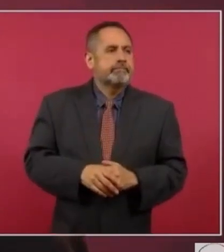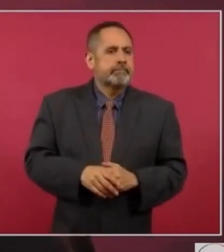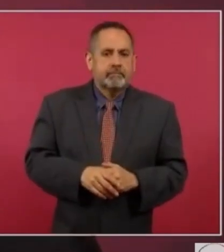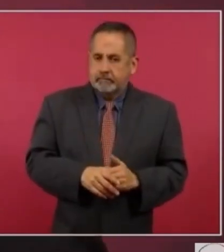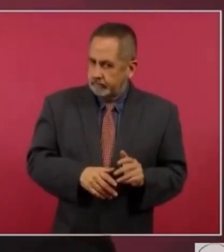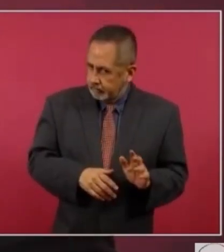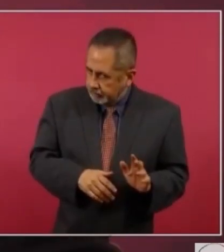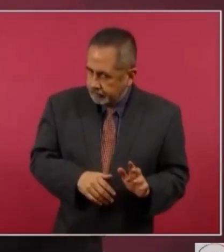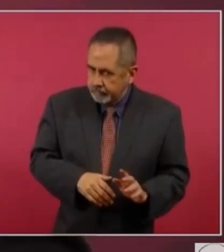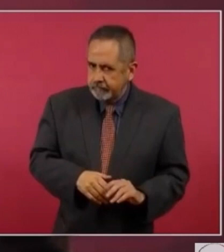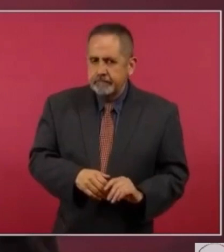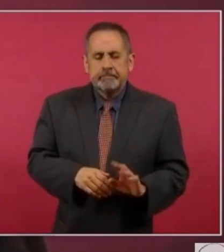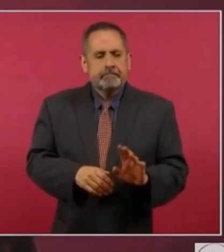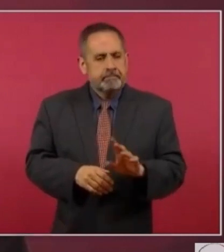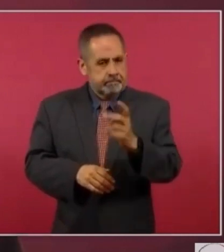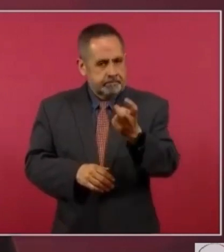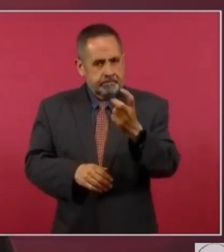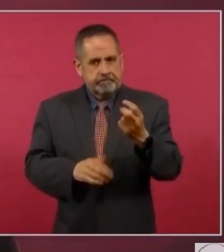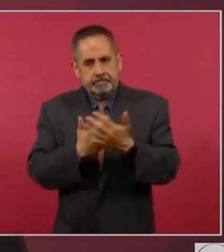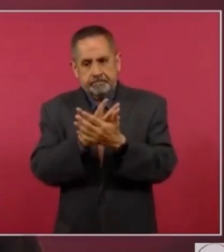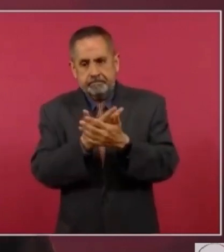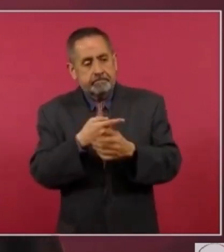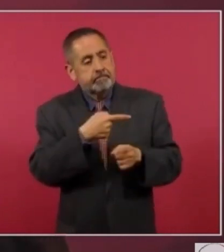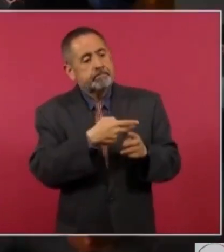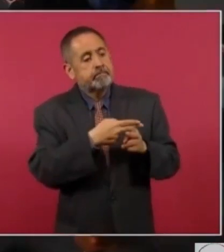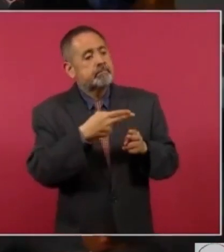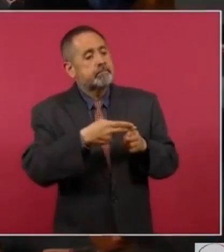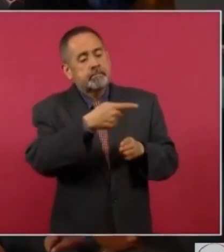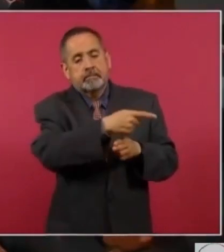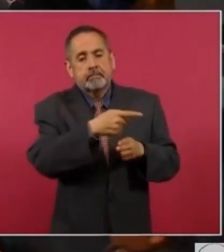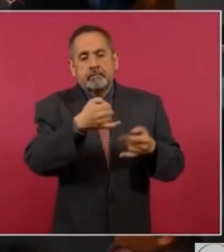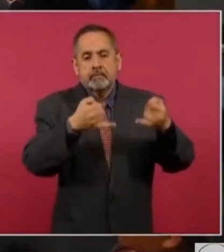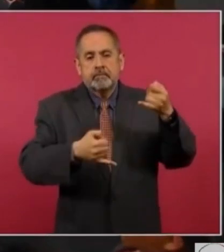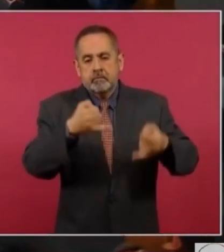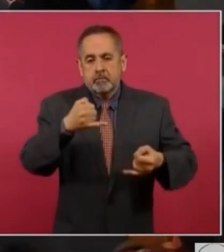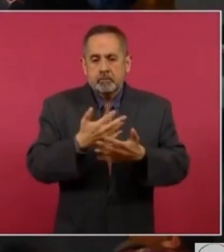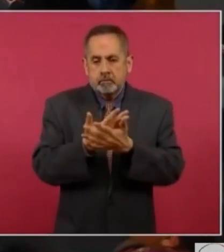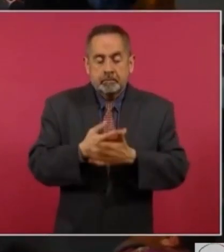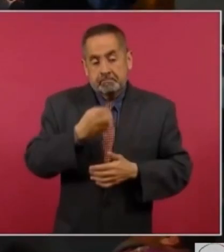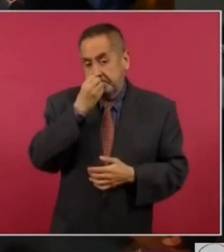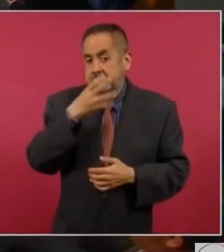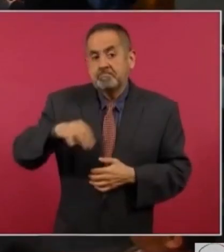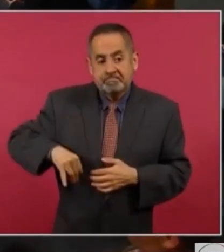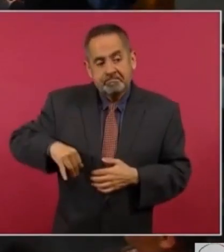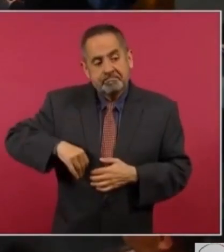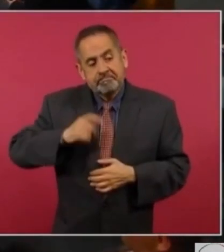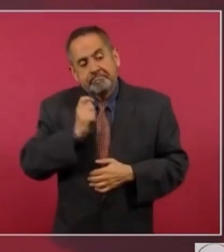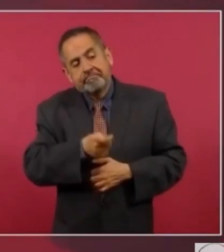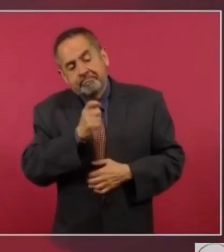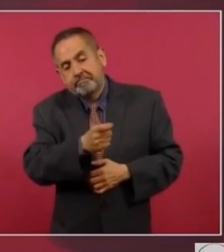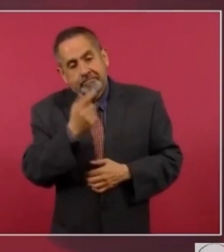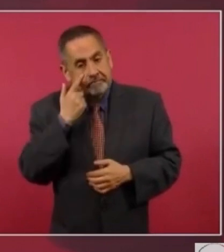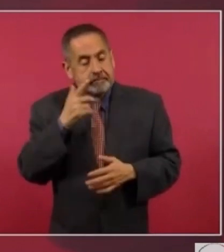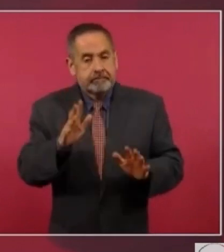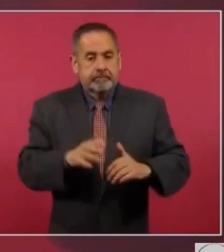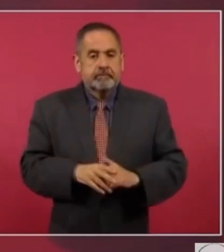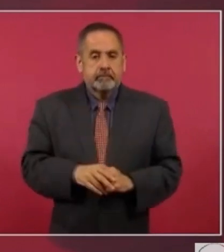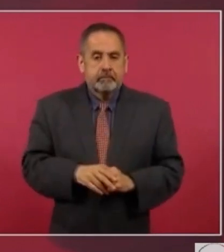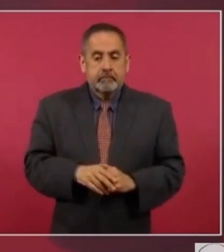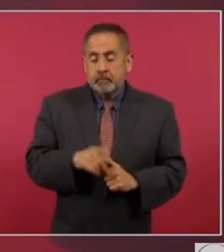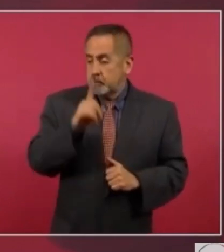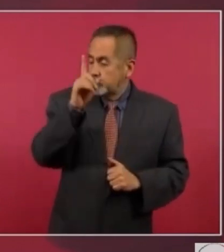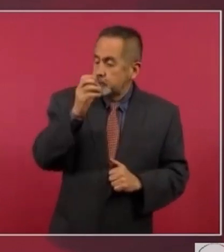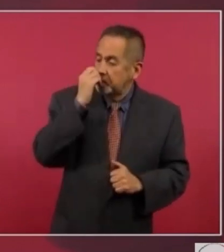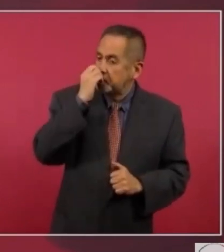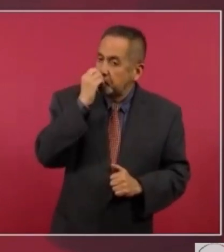Hay que esperar a ver qué va a suceder con todo esto, pero es interesante. Y lo más interesante